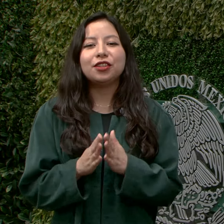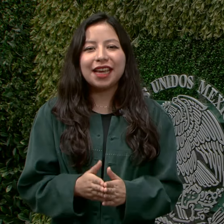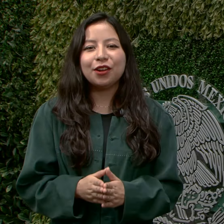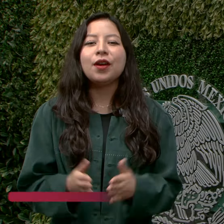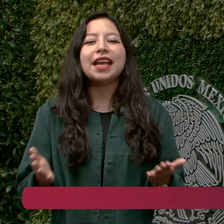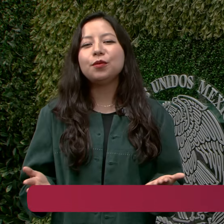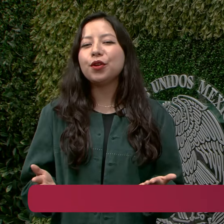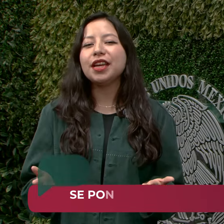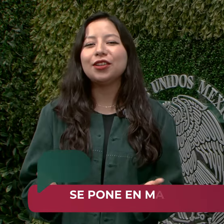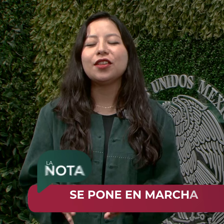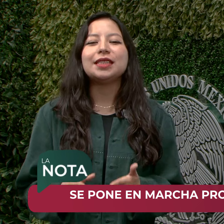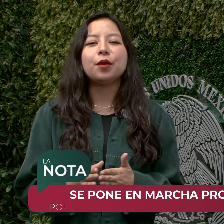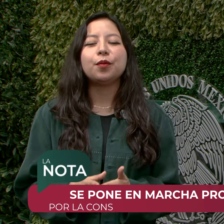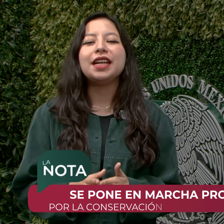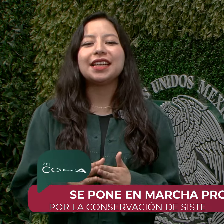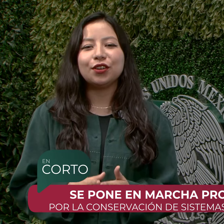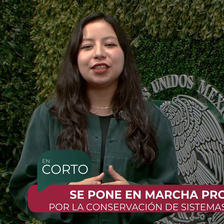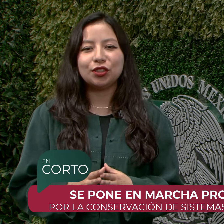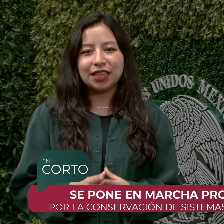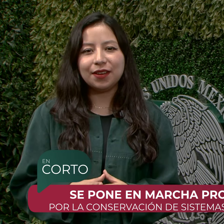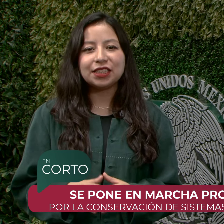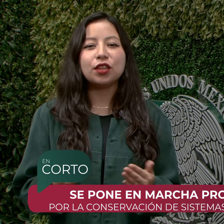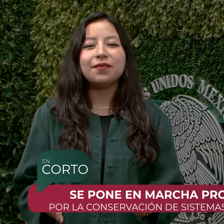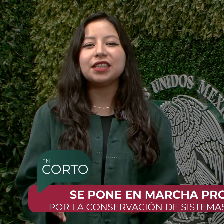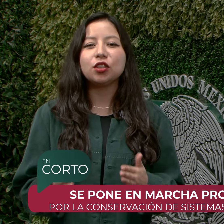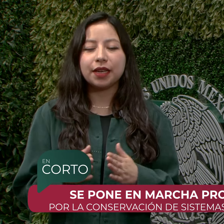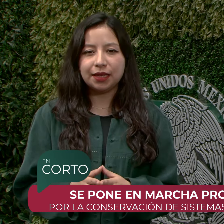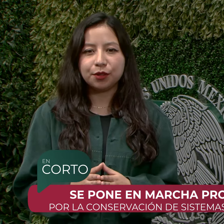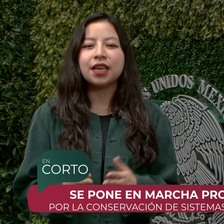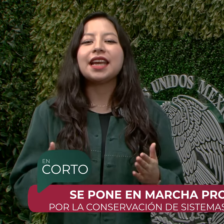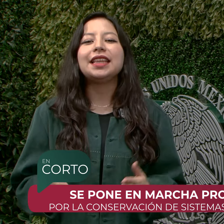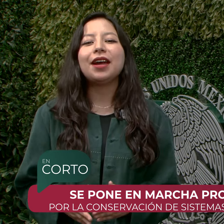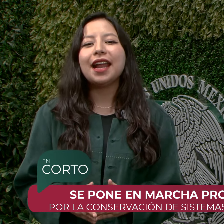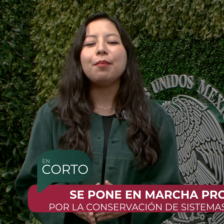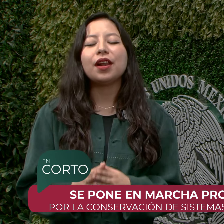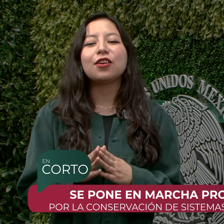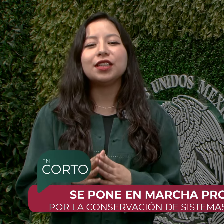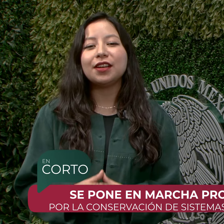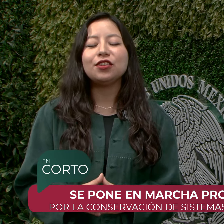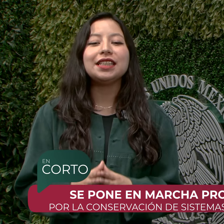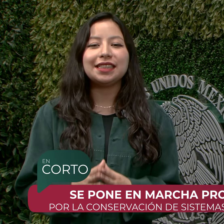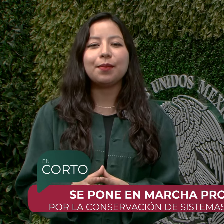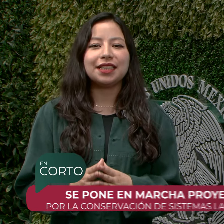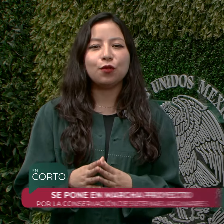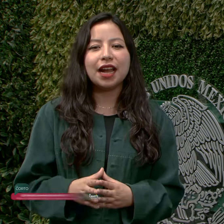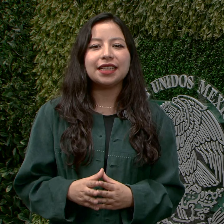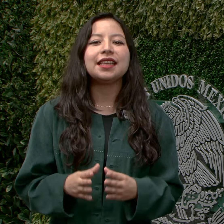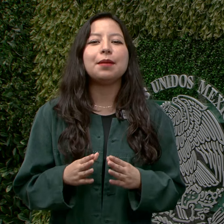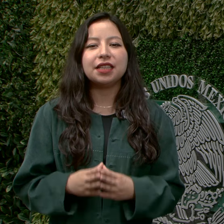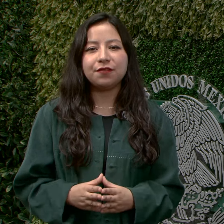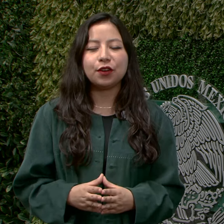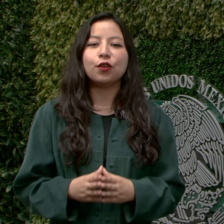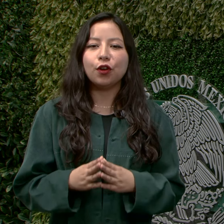Alianzas por el Océano es un proyecto donde se proponen acciones sostenibles con diversos objetivos, que trabajará por la conservación de sistemas